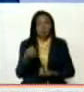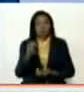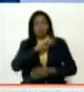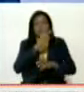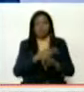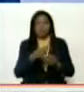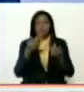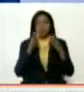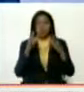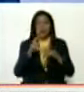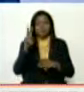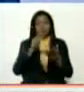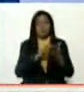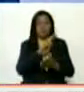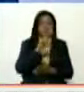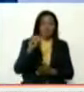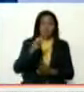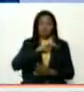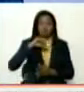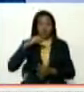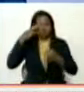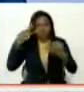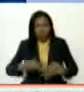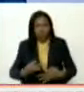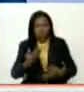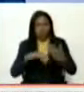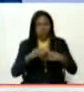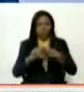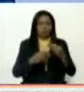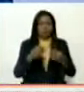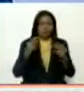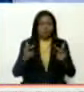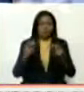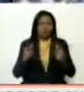expansión en el 2020, estamos seguros que vamos a ser más eficientes.